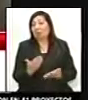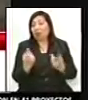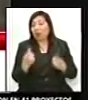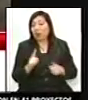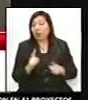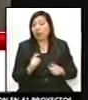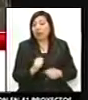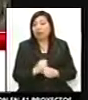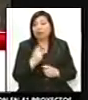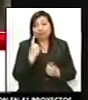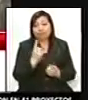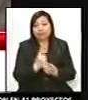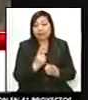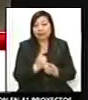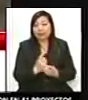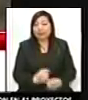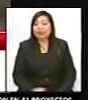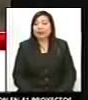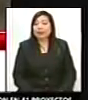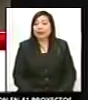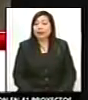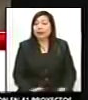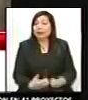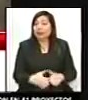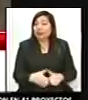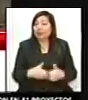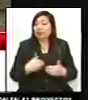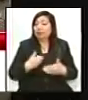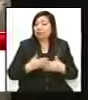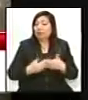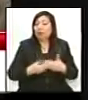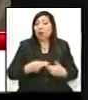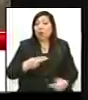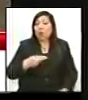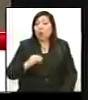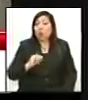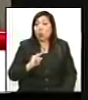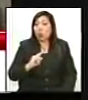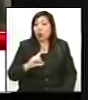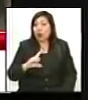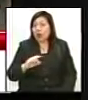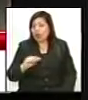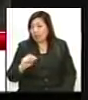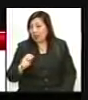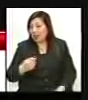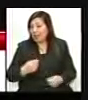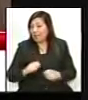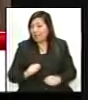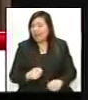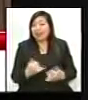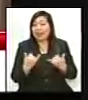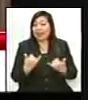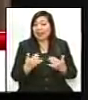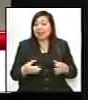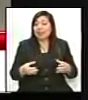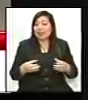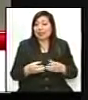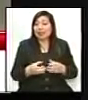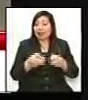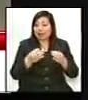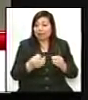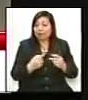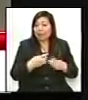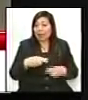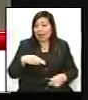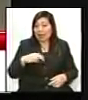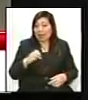tomó conocimiento de que las acciones de la empresa de generación Guayaga pretendían ser vendidas, esta comisión ofició al